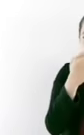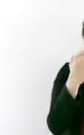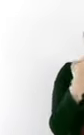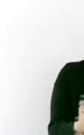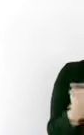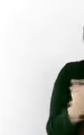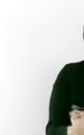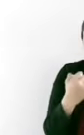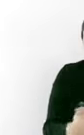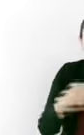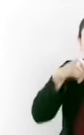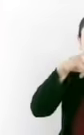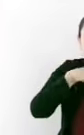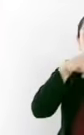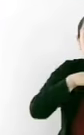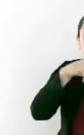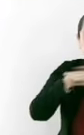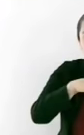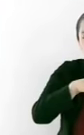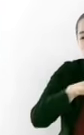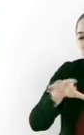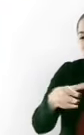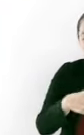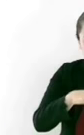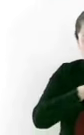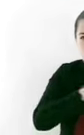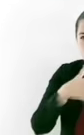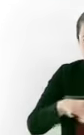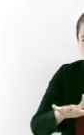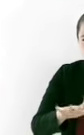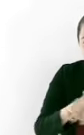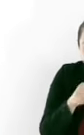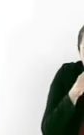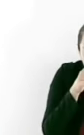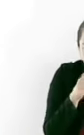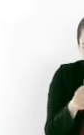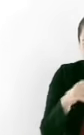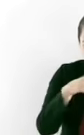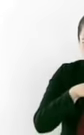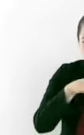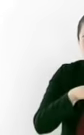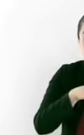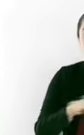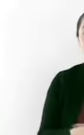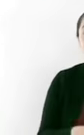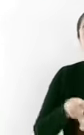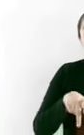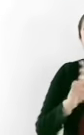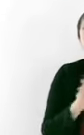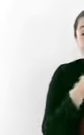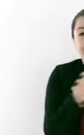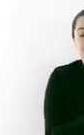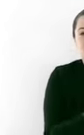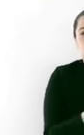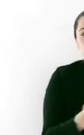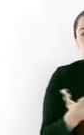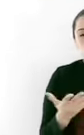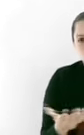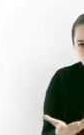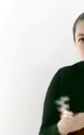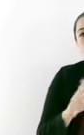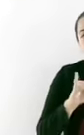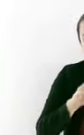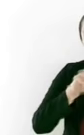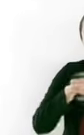generales y lo que más afecta, un